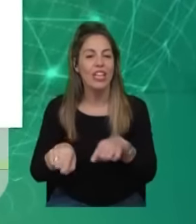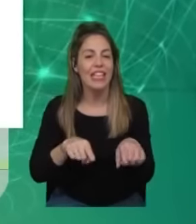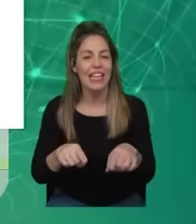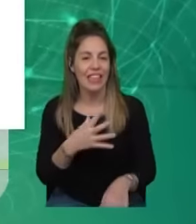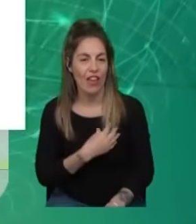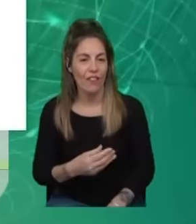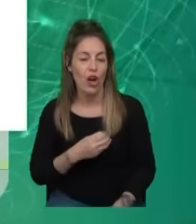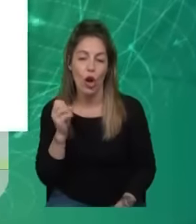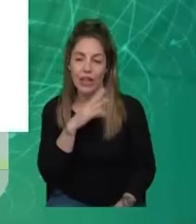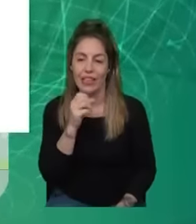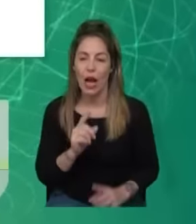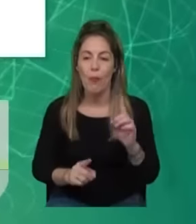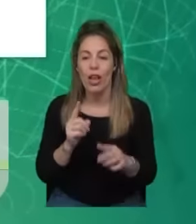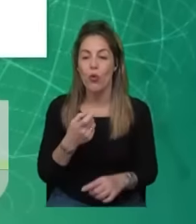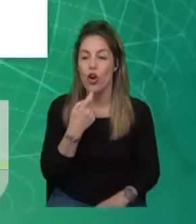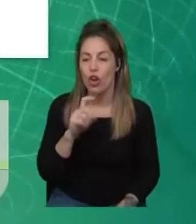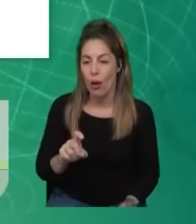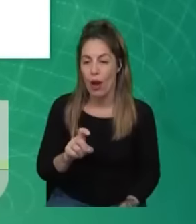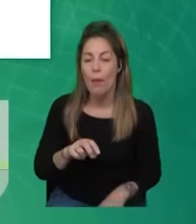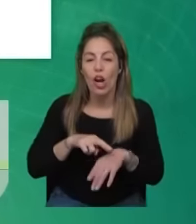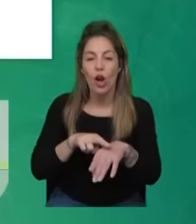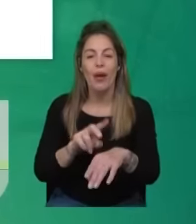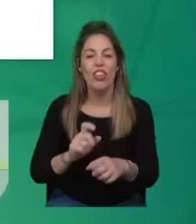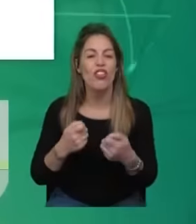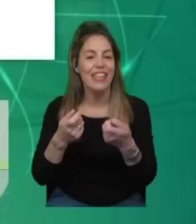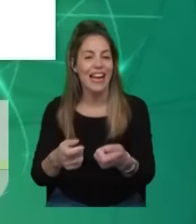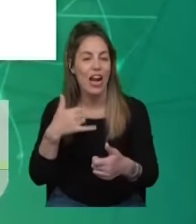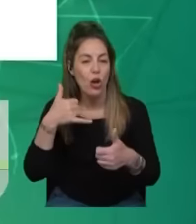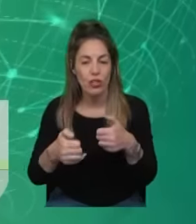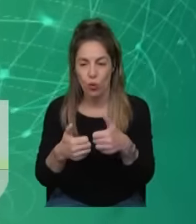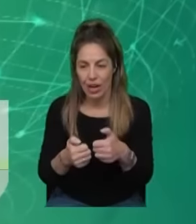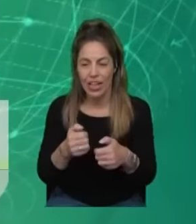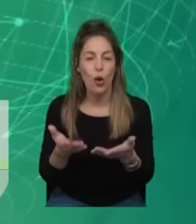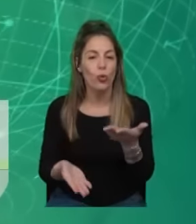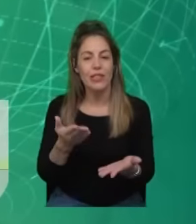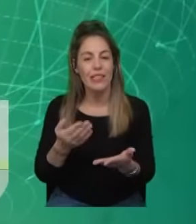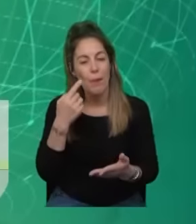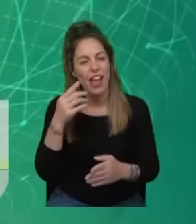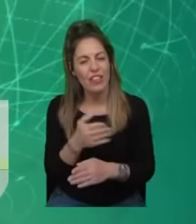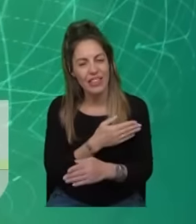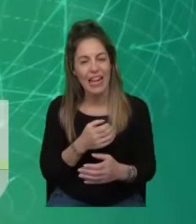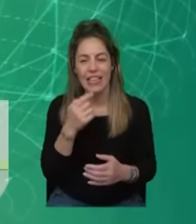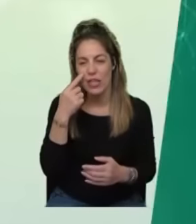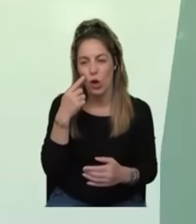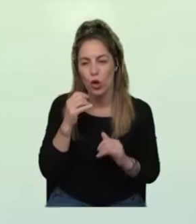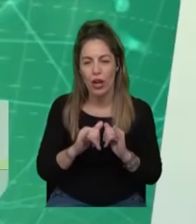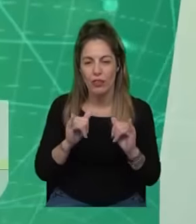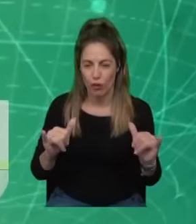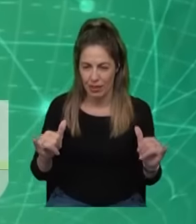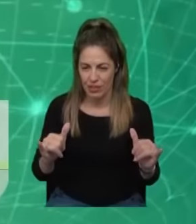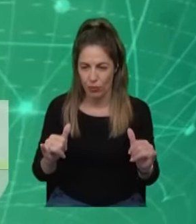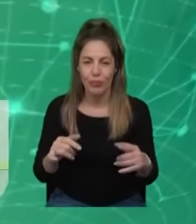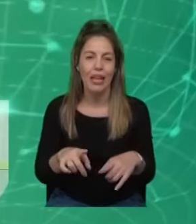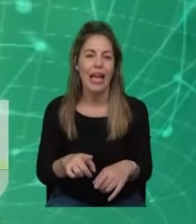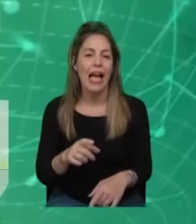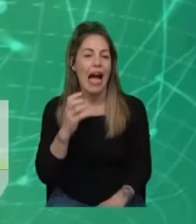por algunos colorados tras recomendar no entregar celulares a la justicia para evitar que se filtren contenidos a la prensa.